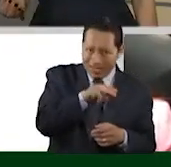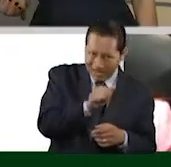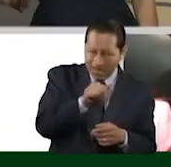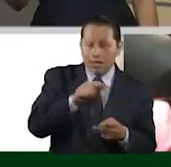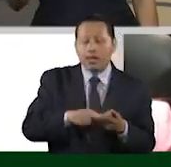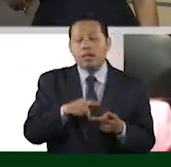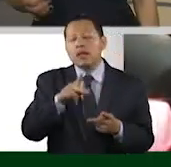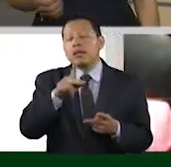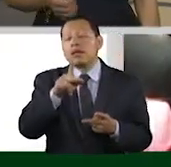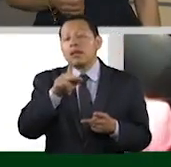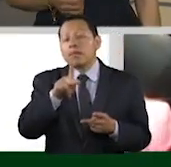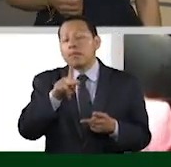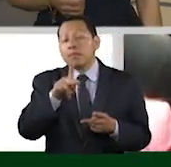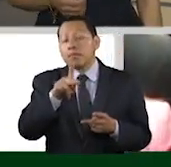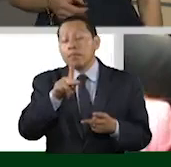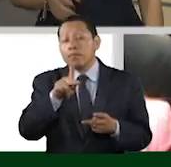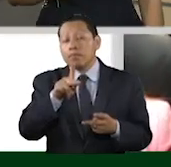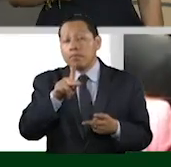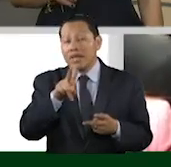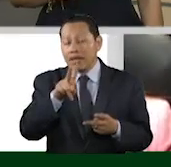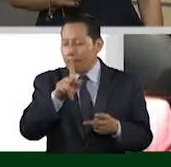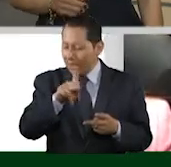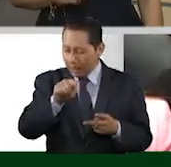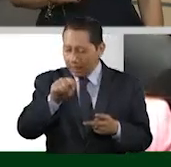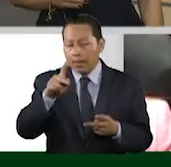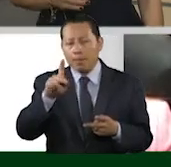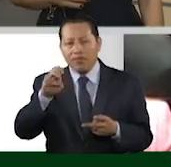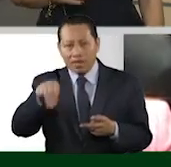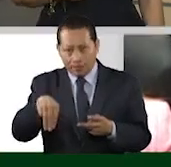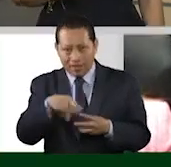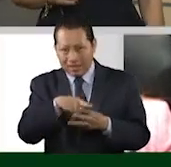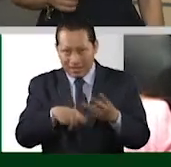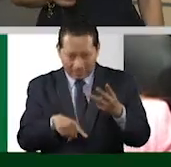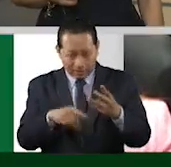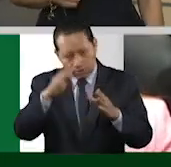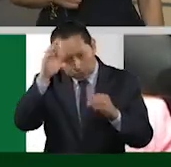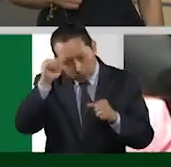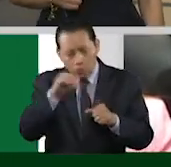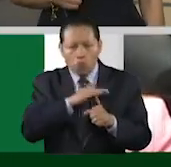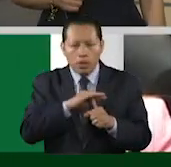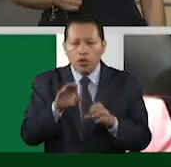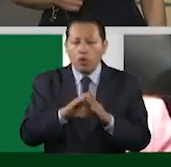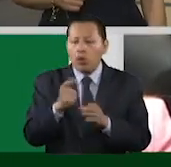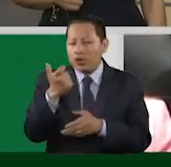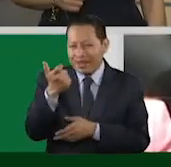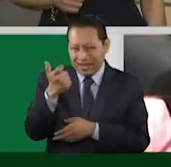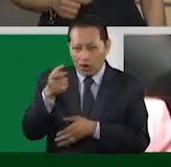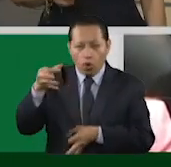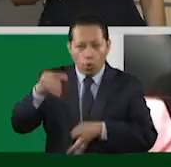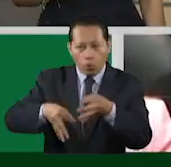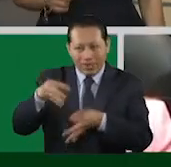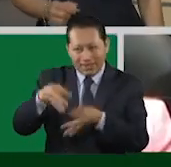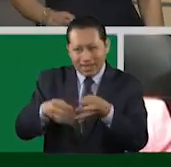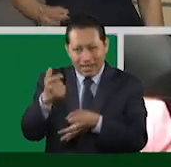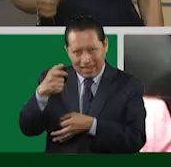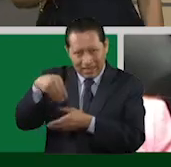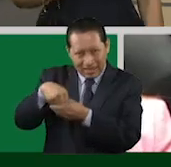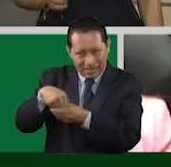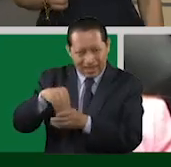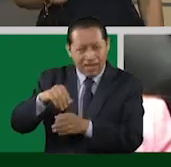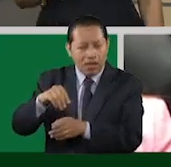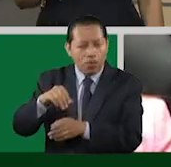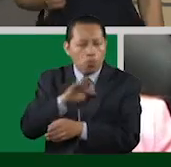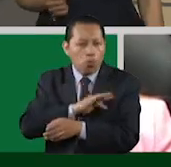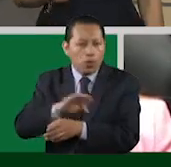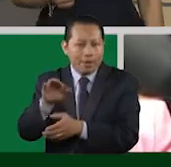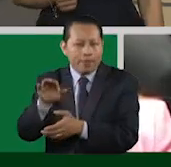del Trabajo y Partido Verde Ecologista para que los recursos derivados de la extinción de los fideicomisos del Poder Judicial se destinen a la